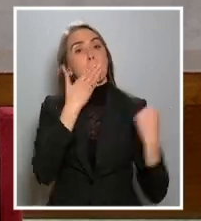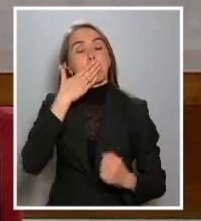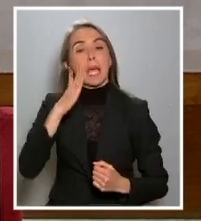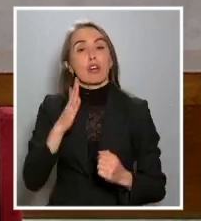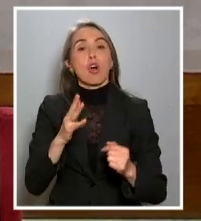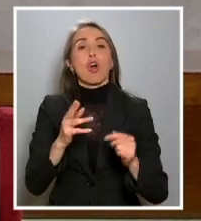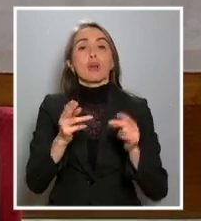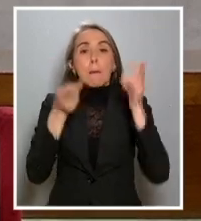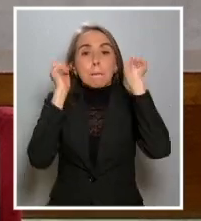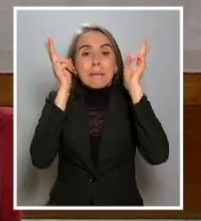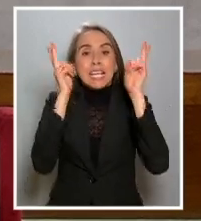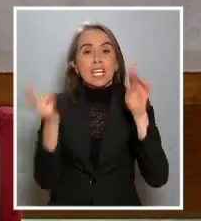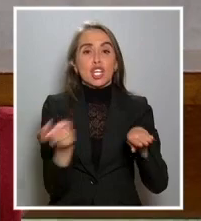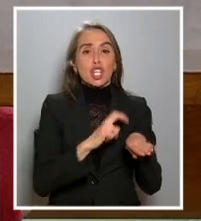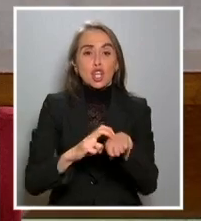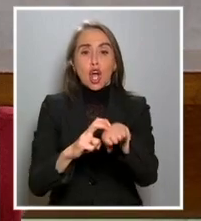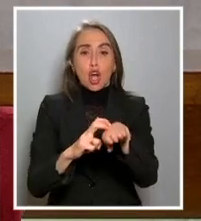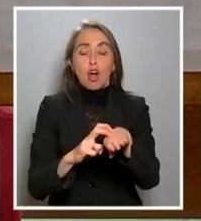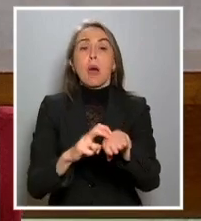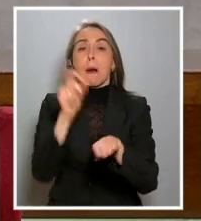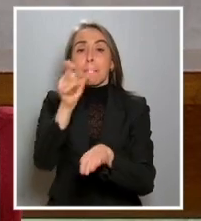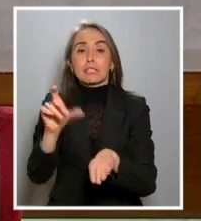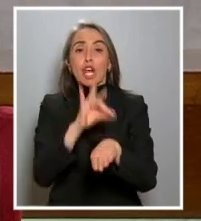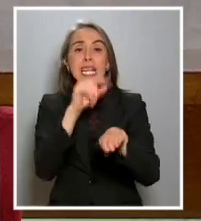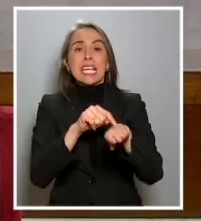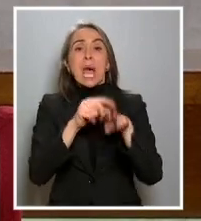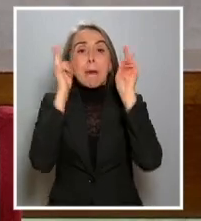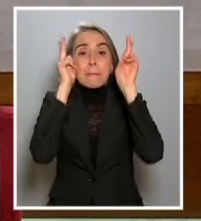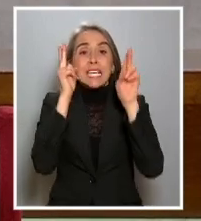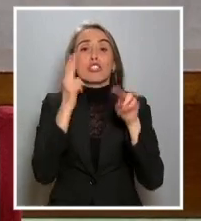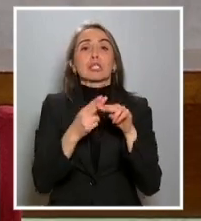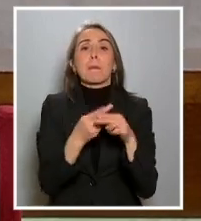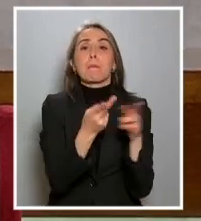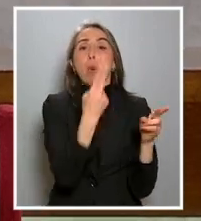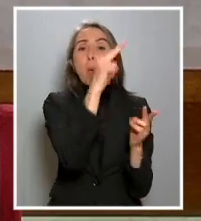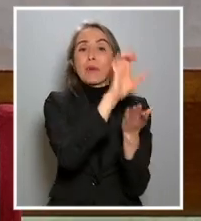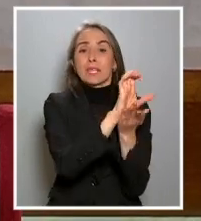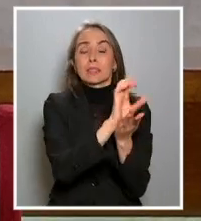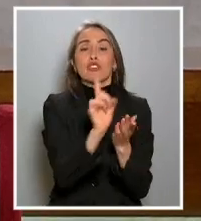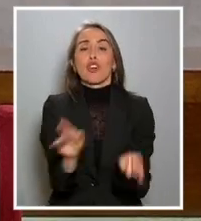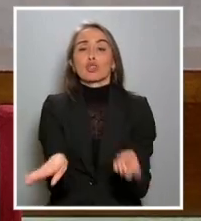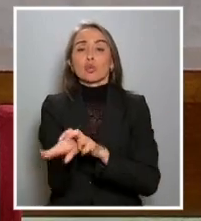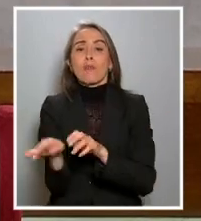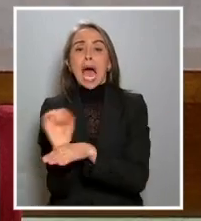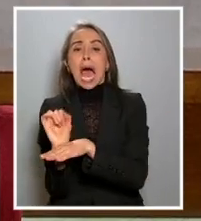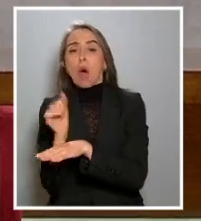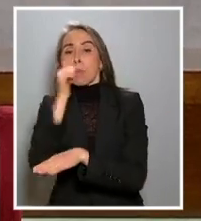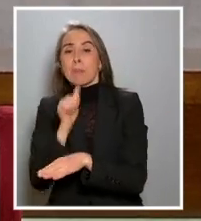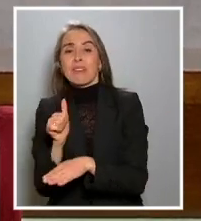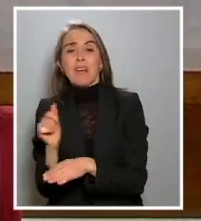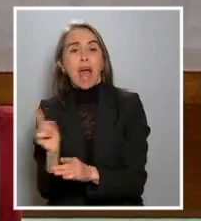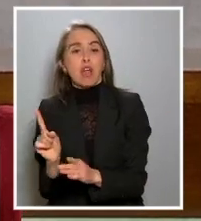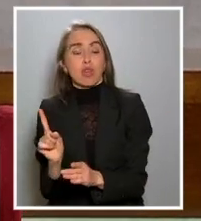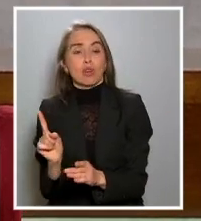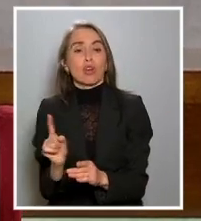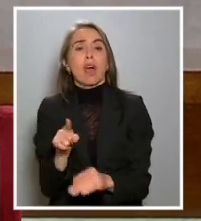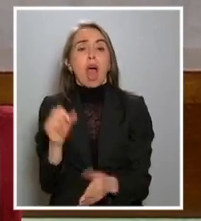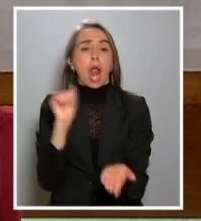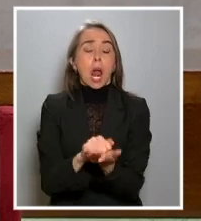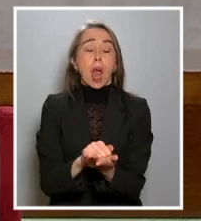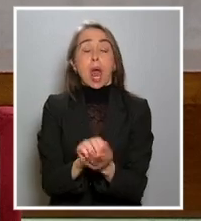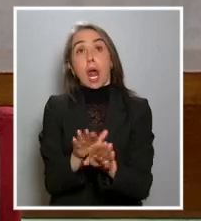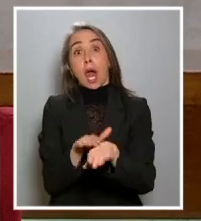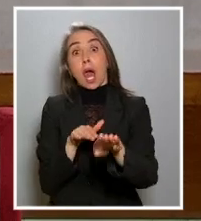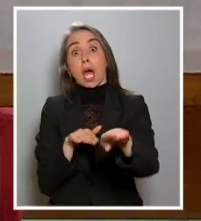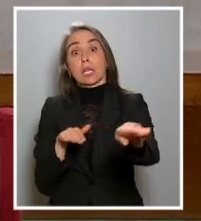el transporte público para que la gente elija el transporte público por sobre la movilización privada. Cuando uno se queja con un taco,